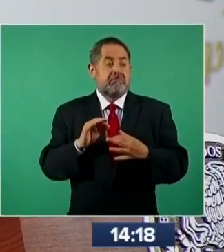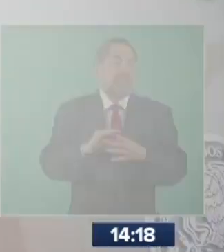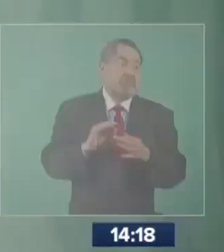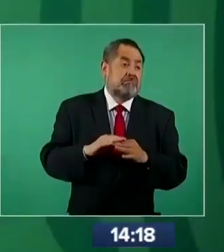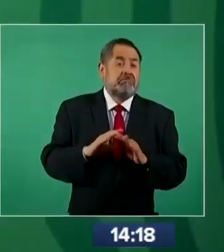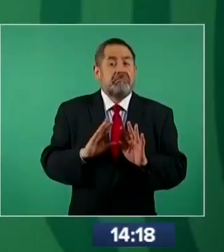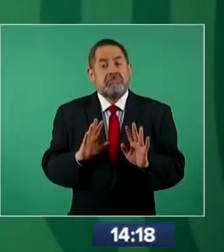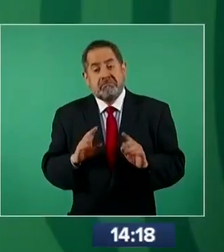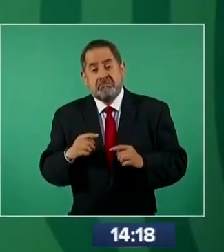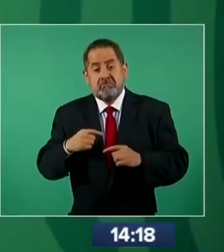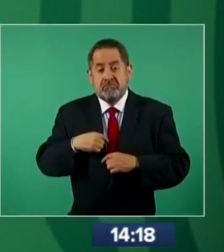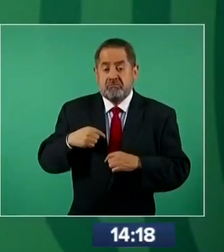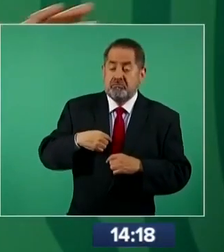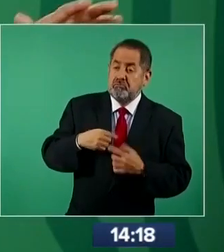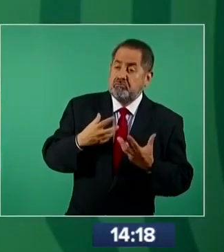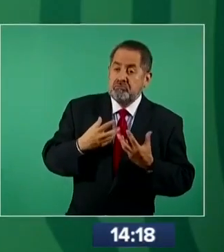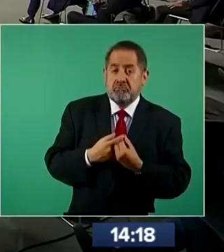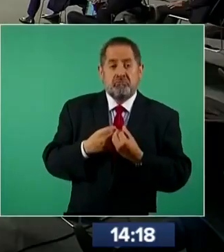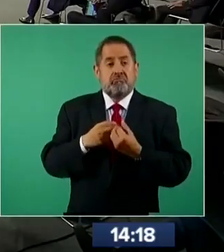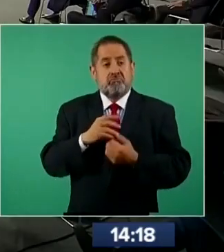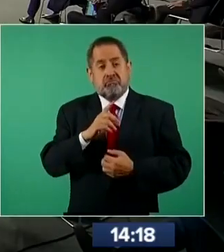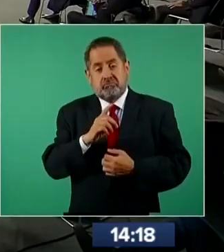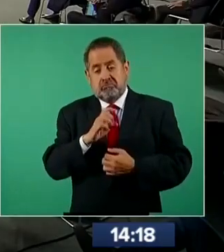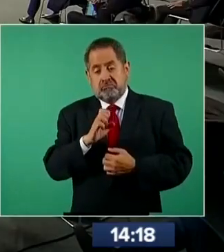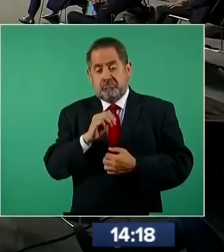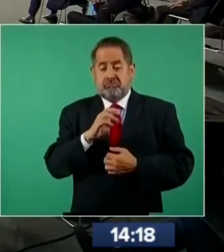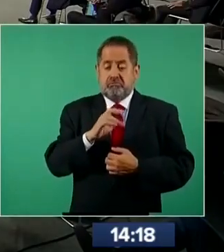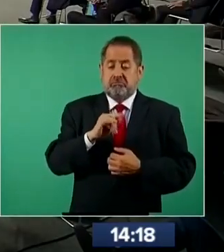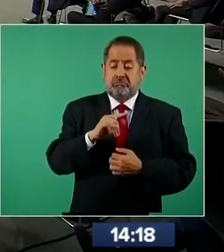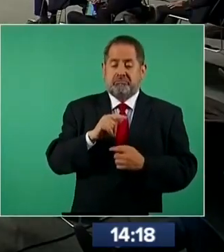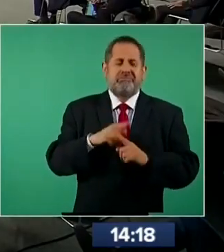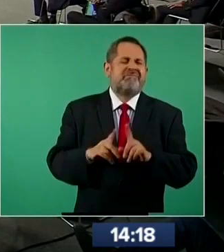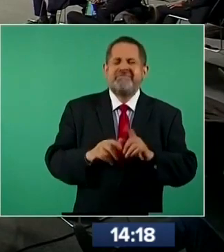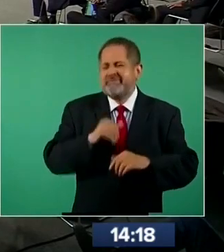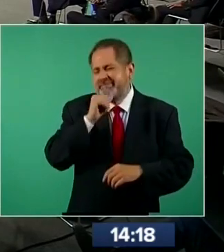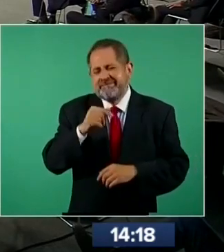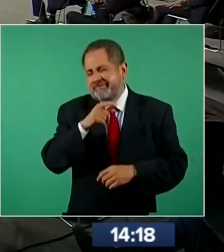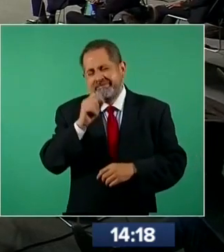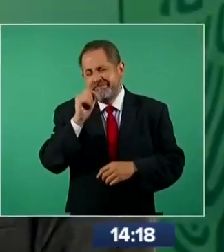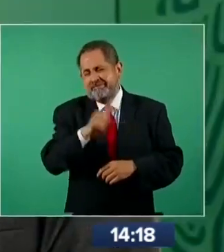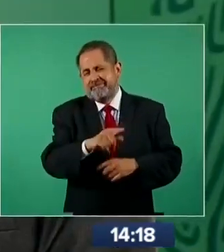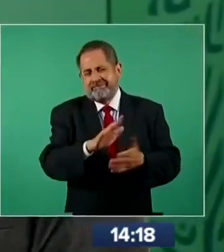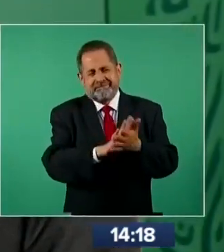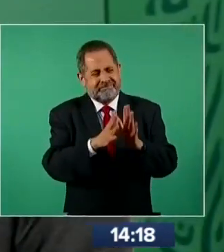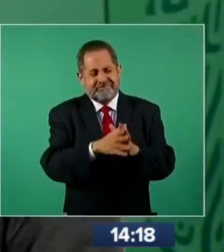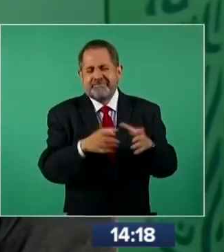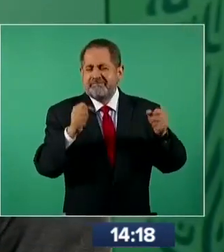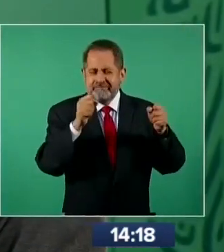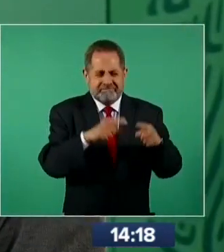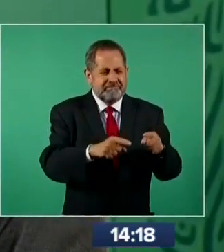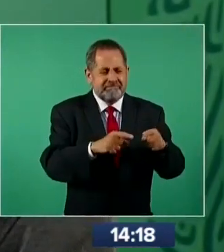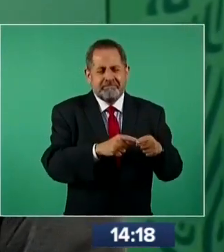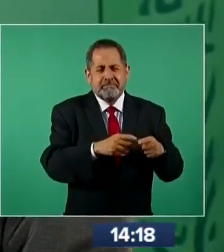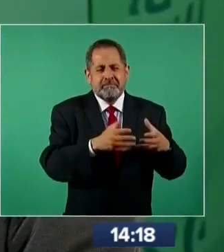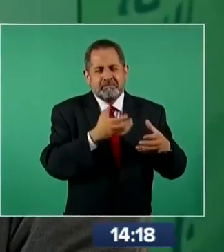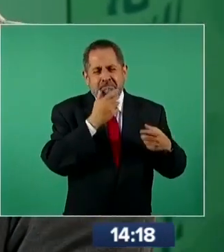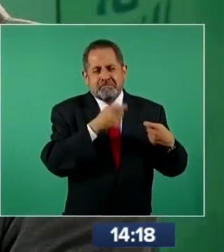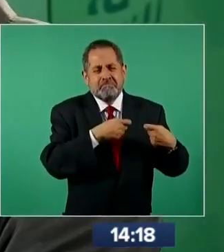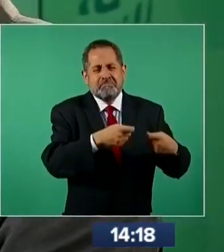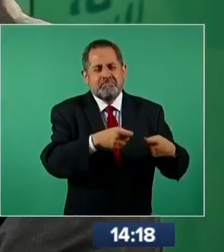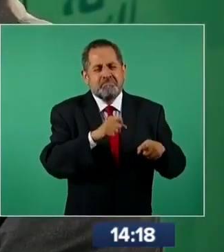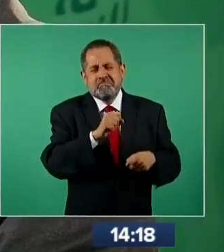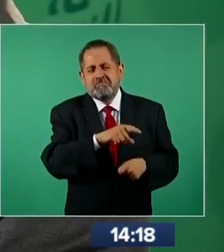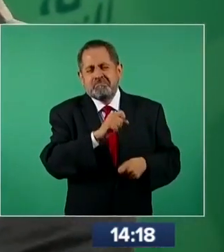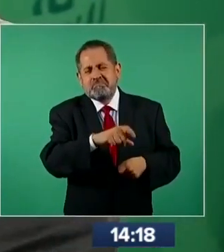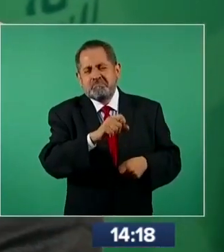simulaban los del PAN y otros de que eran demócratas. Y no, son conservadores y